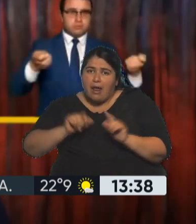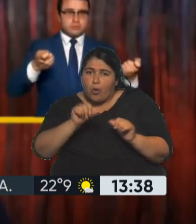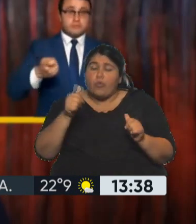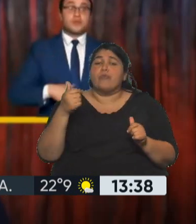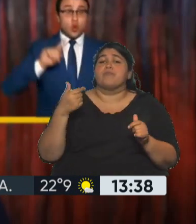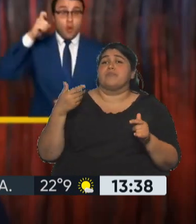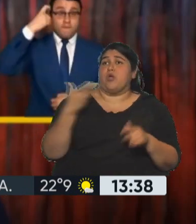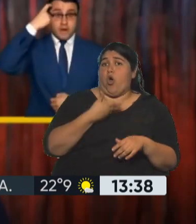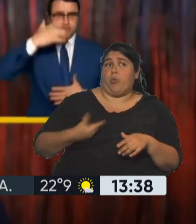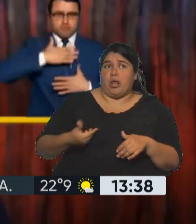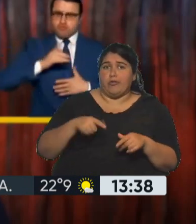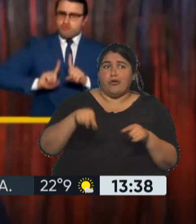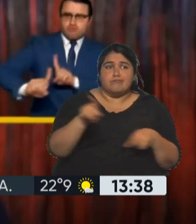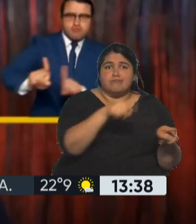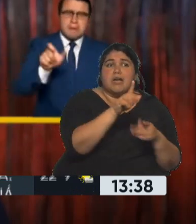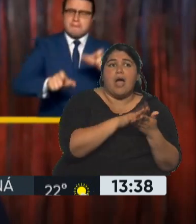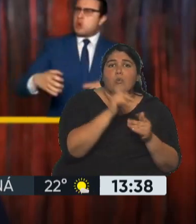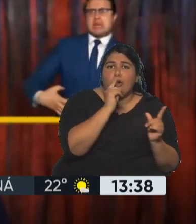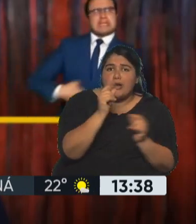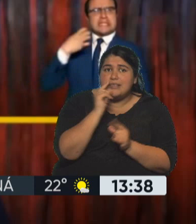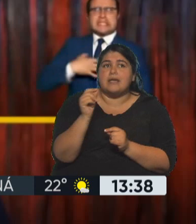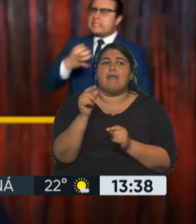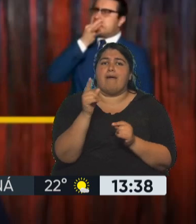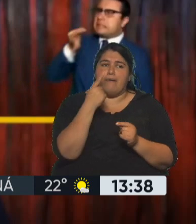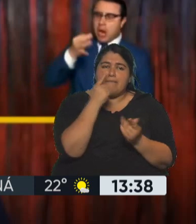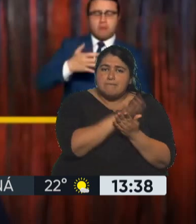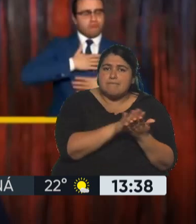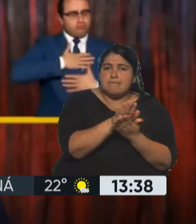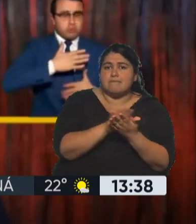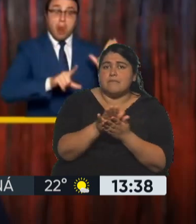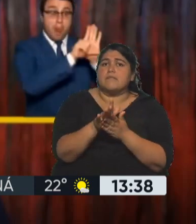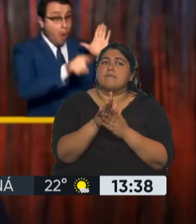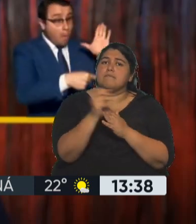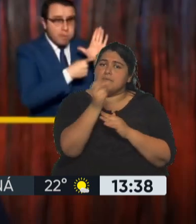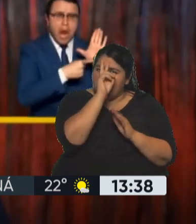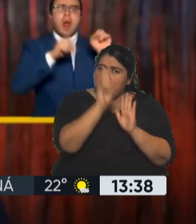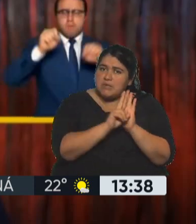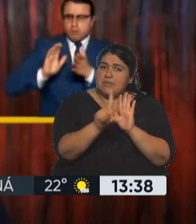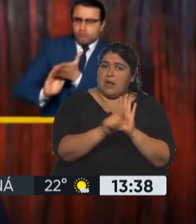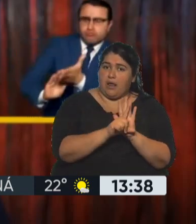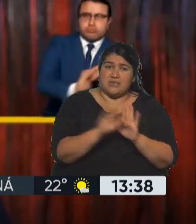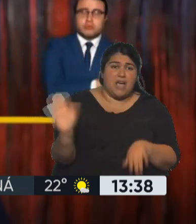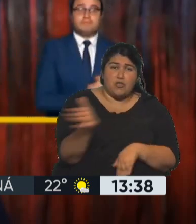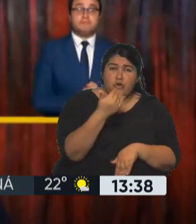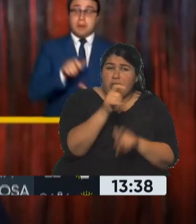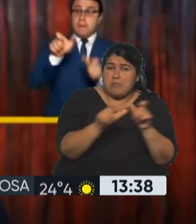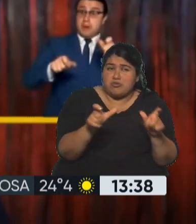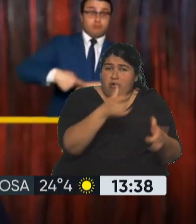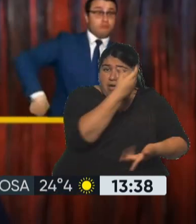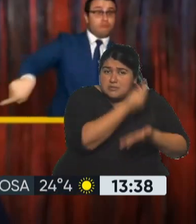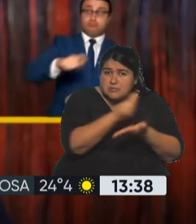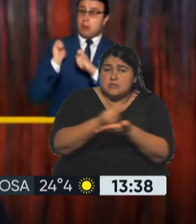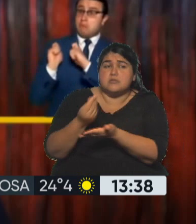delegaciones para resolver las quejas de la ciudadanía de acuerdo a la ley. Felicito a todos los gobernantes